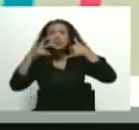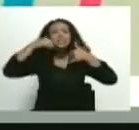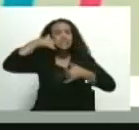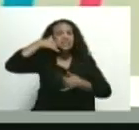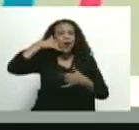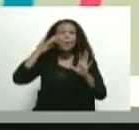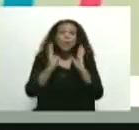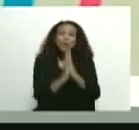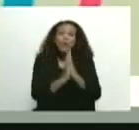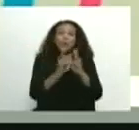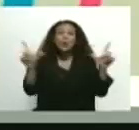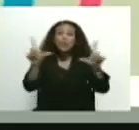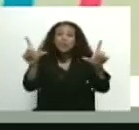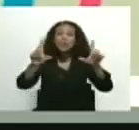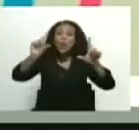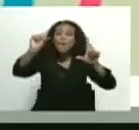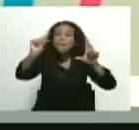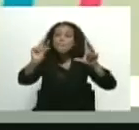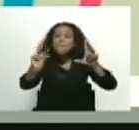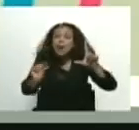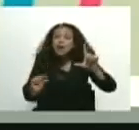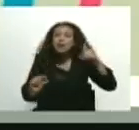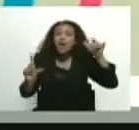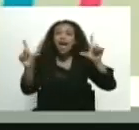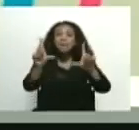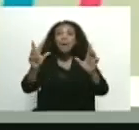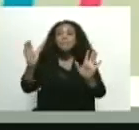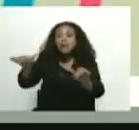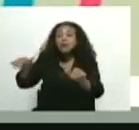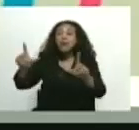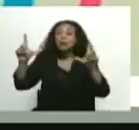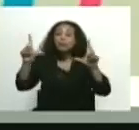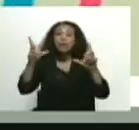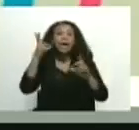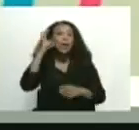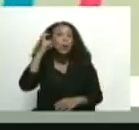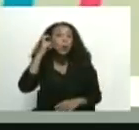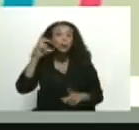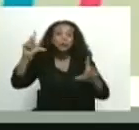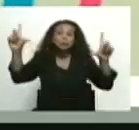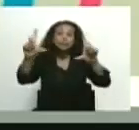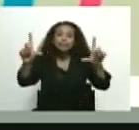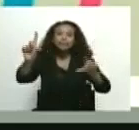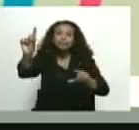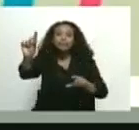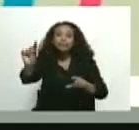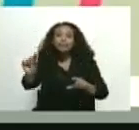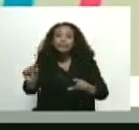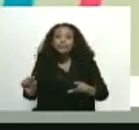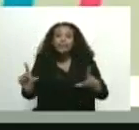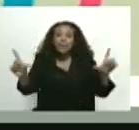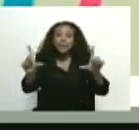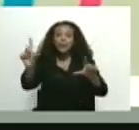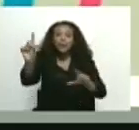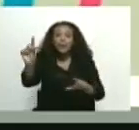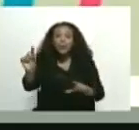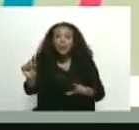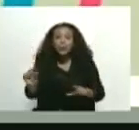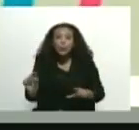que bajarle el volumen al televisor un poquito. Bájenle volumen, por favor. Bájenle volumen.